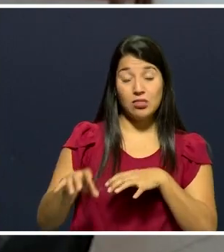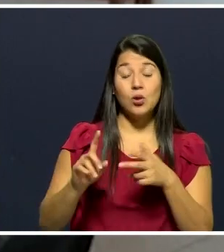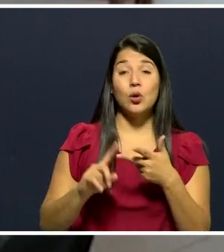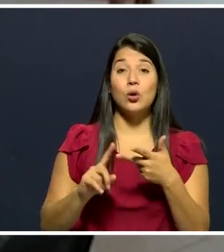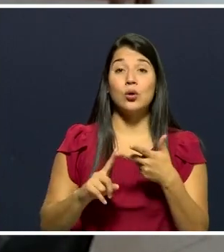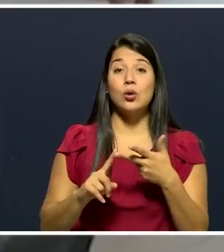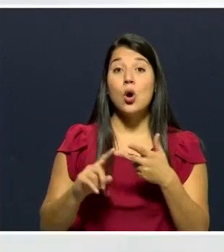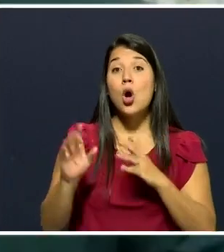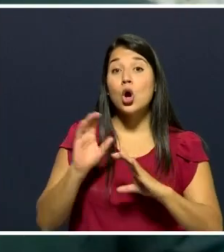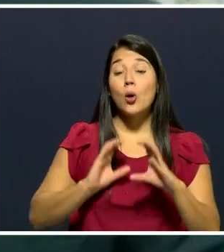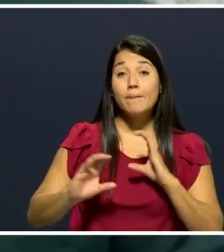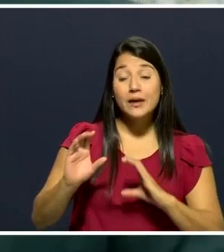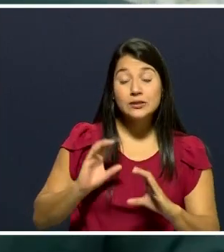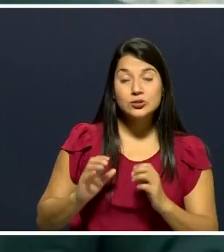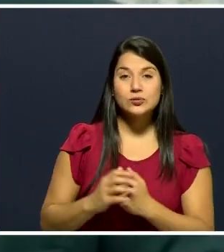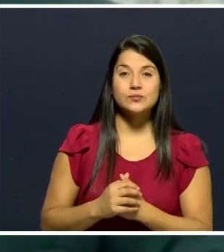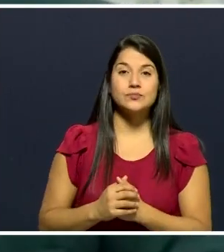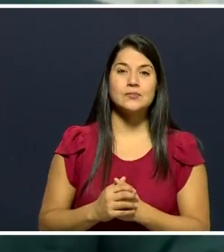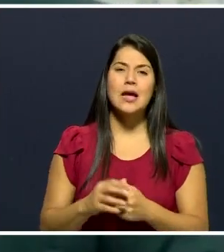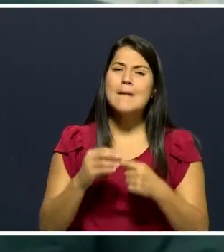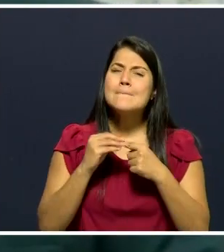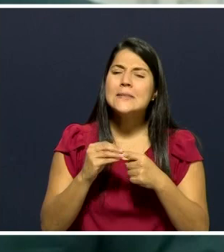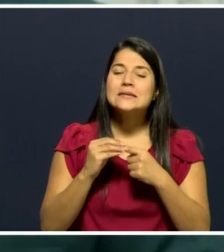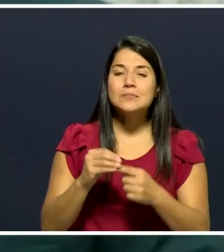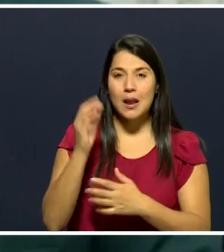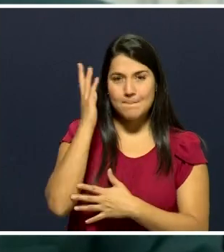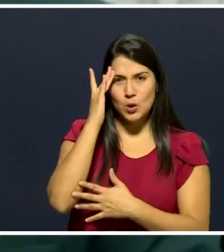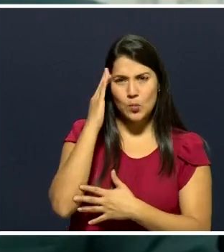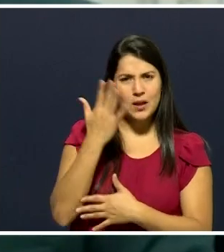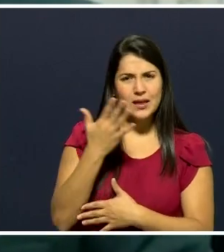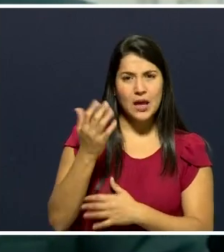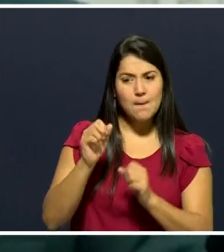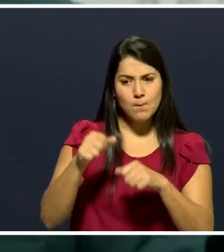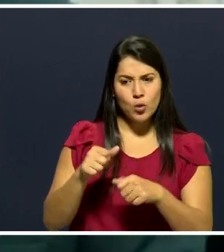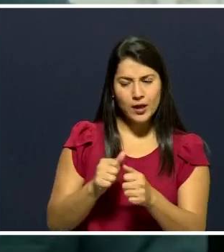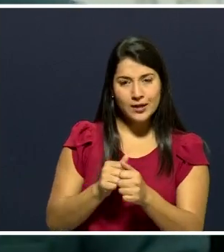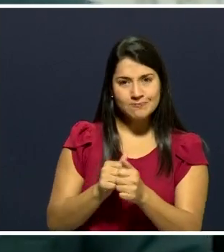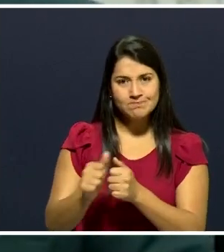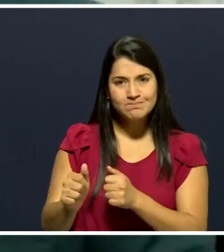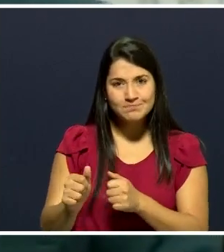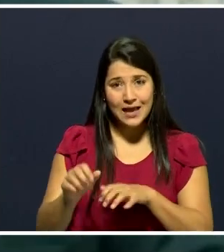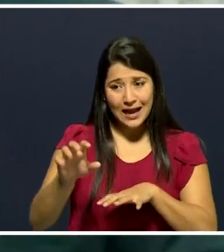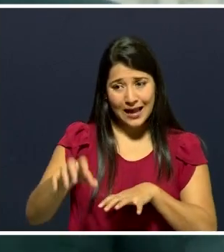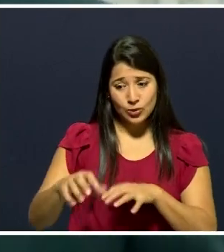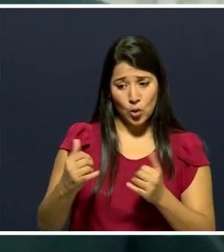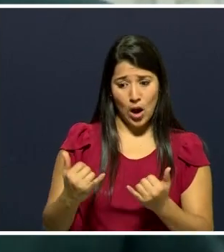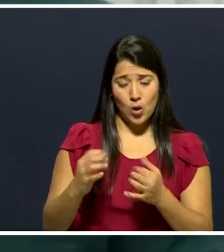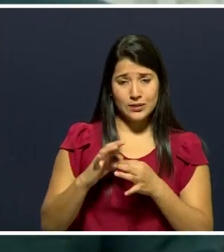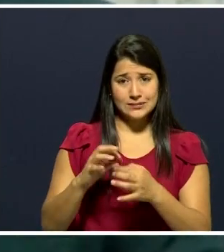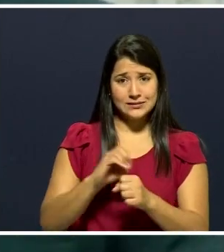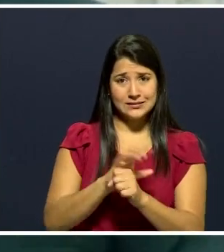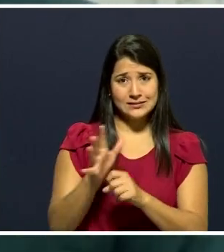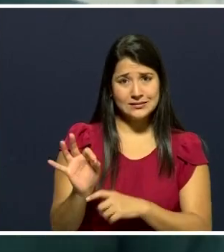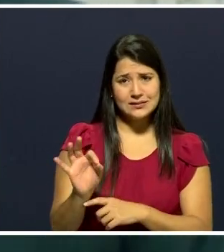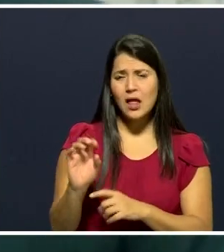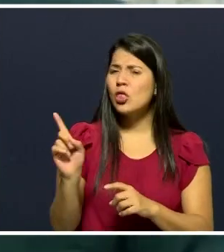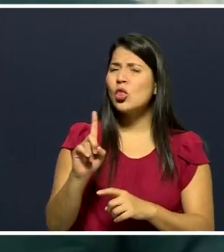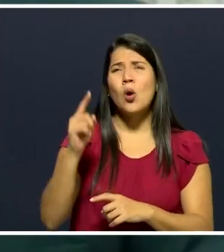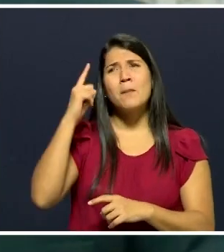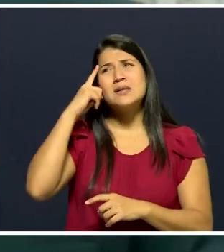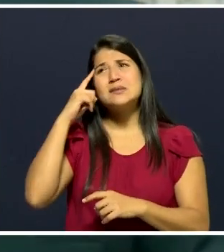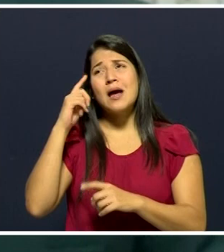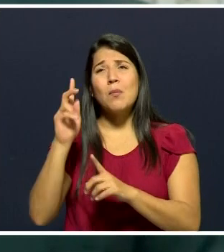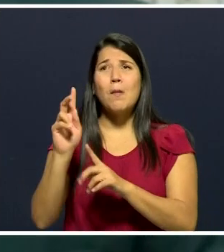comercio. Su principal preocupación es sacar al cantón de esta crisis nadie está pensando en banderas políticas,